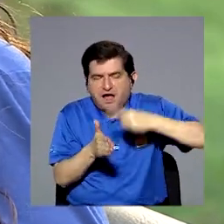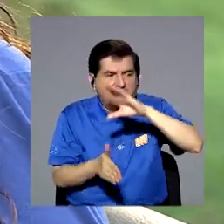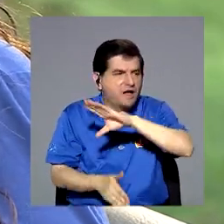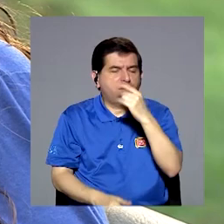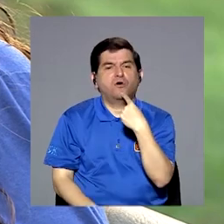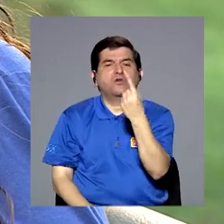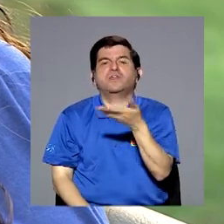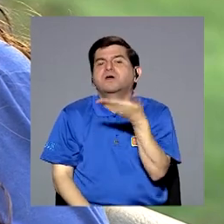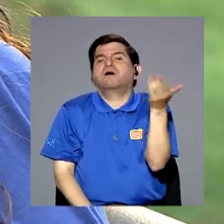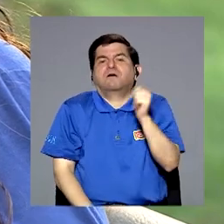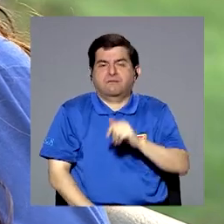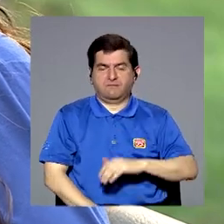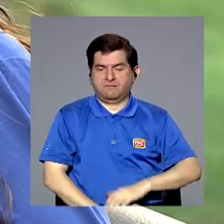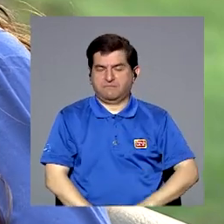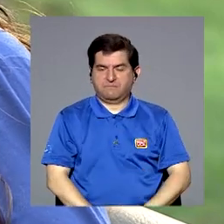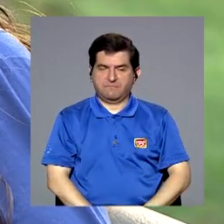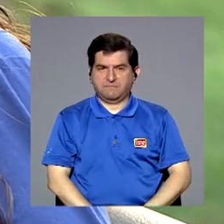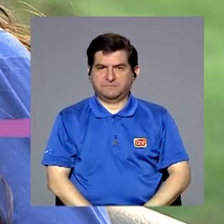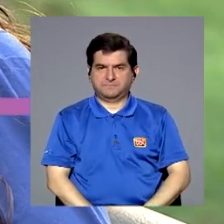tengo que decir? Bueno,